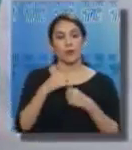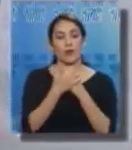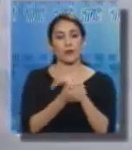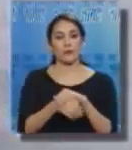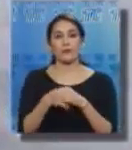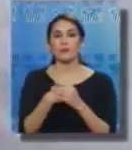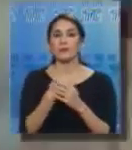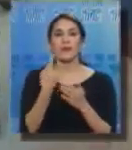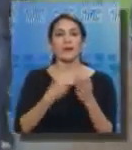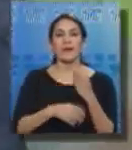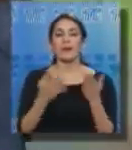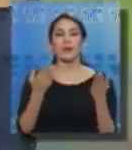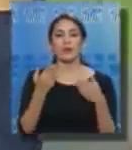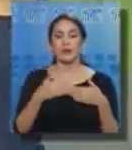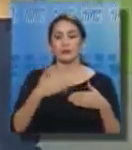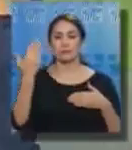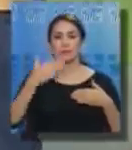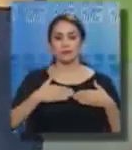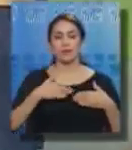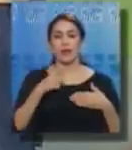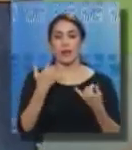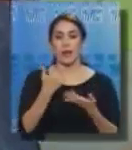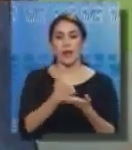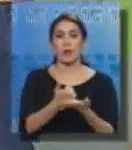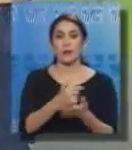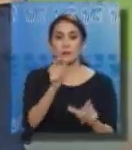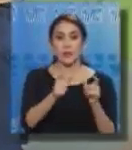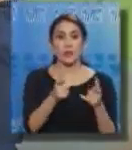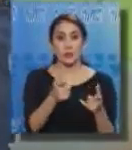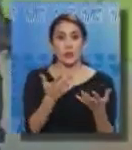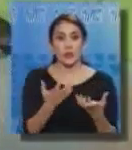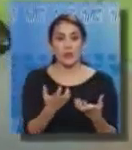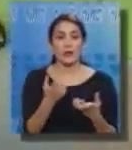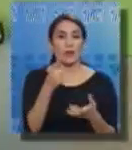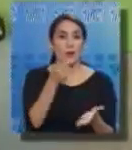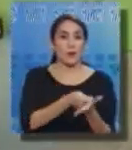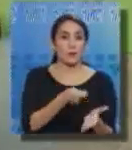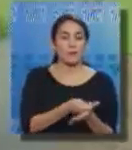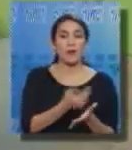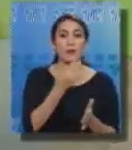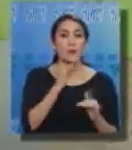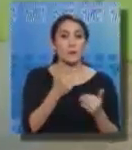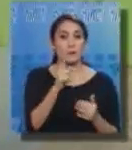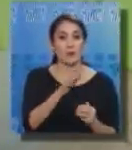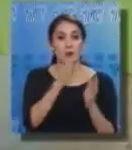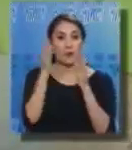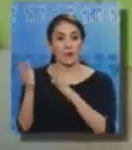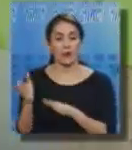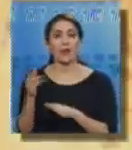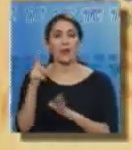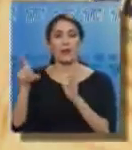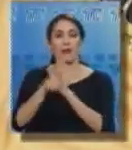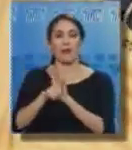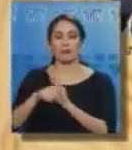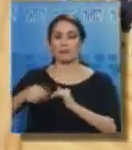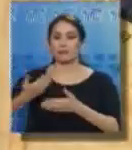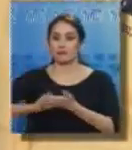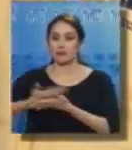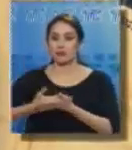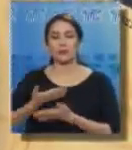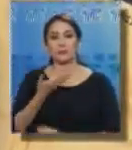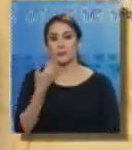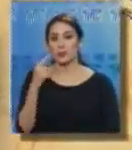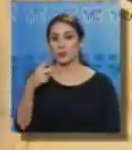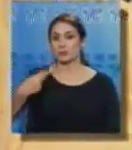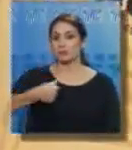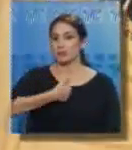ducto de Rumichaca. Aquí ayudan a las personas que quieran adquirir un electrodoméstico en el vecino país para legalizarlo. No localiza y me